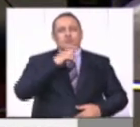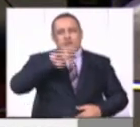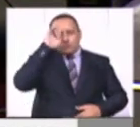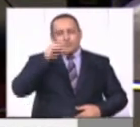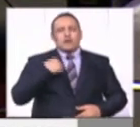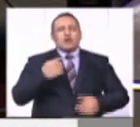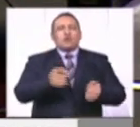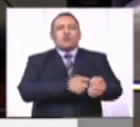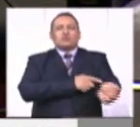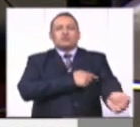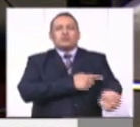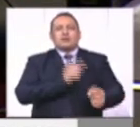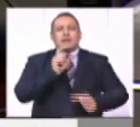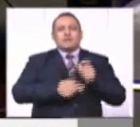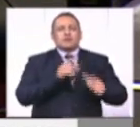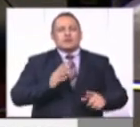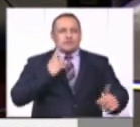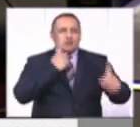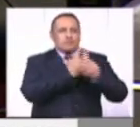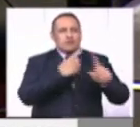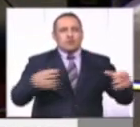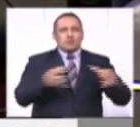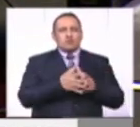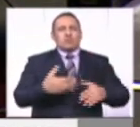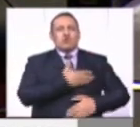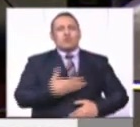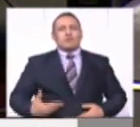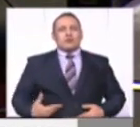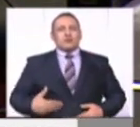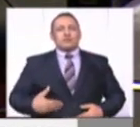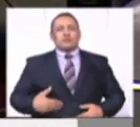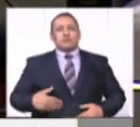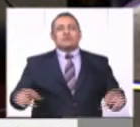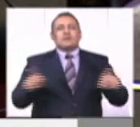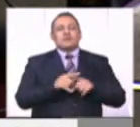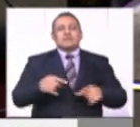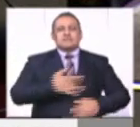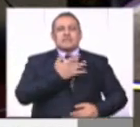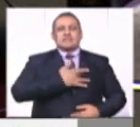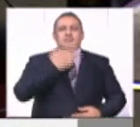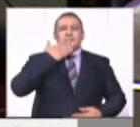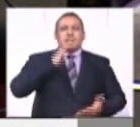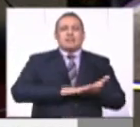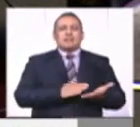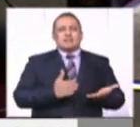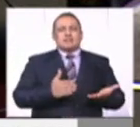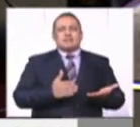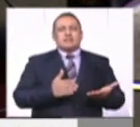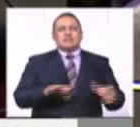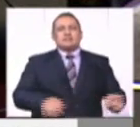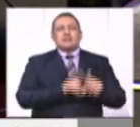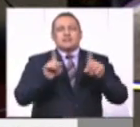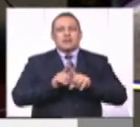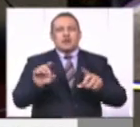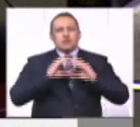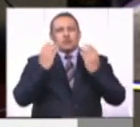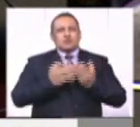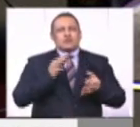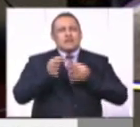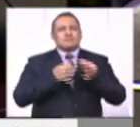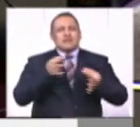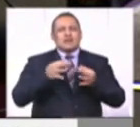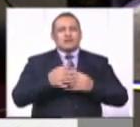están acostumbrados de que el pueblo vaya hacia el gobierno Entonces les parece mal hay un parlamentario que ha